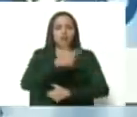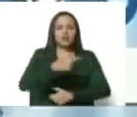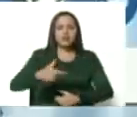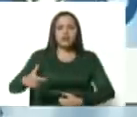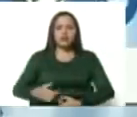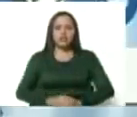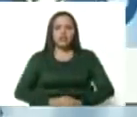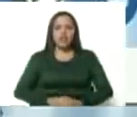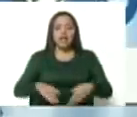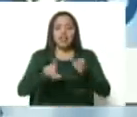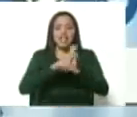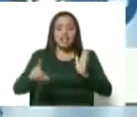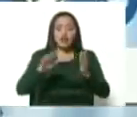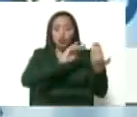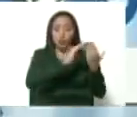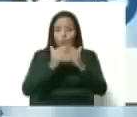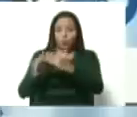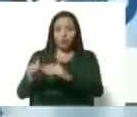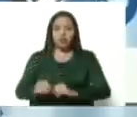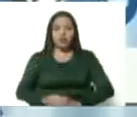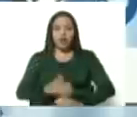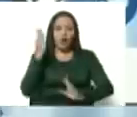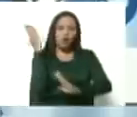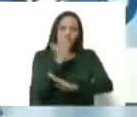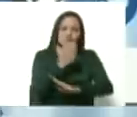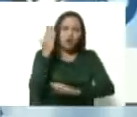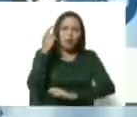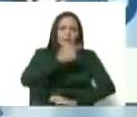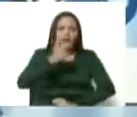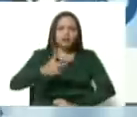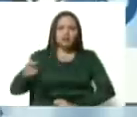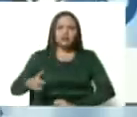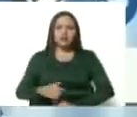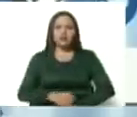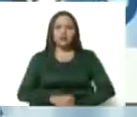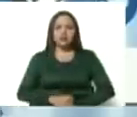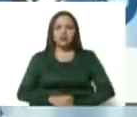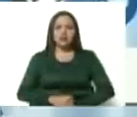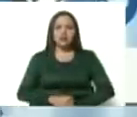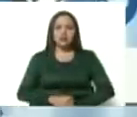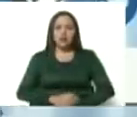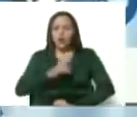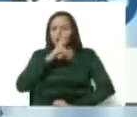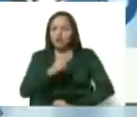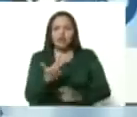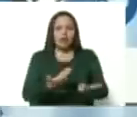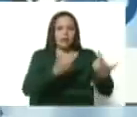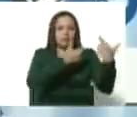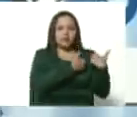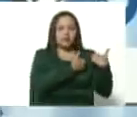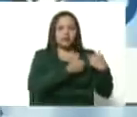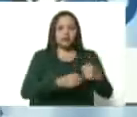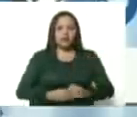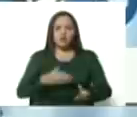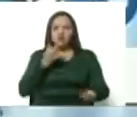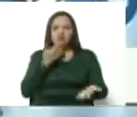los derechos colectivos, y para sancionar a estos terribles responsables. Muchas gracias.